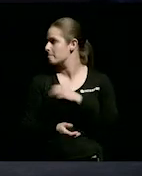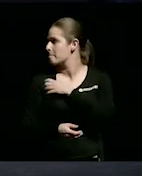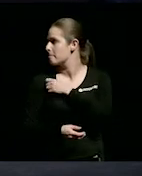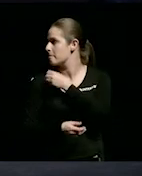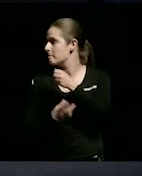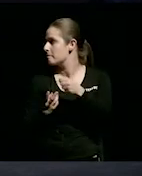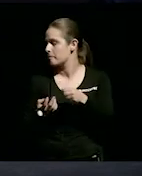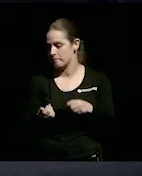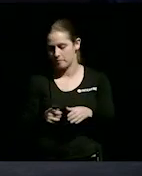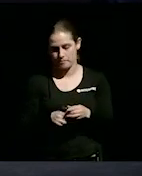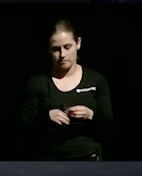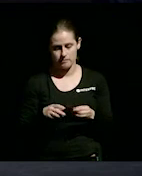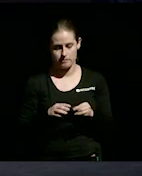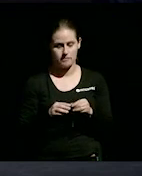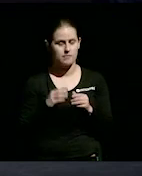En Reino Unido,